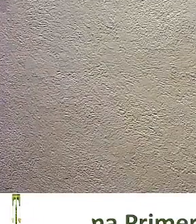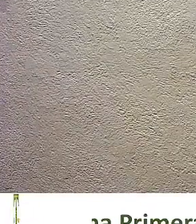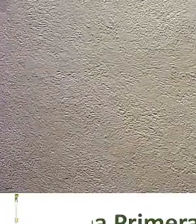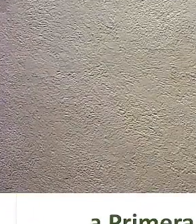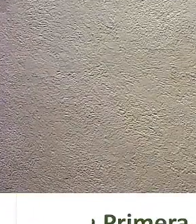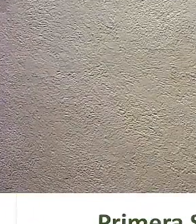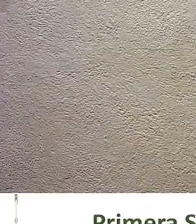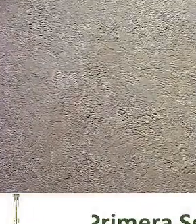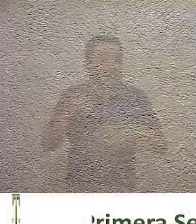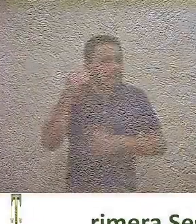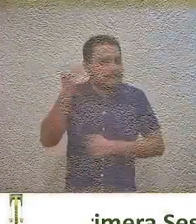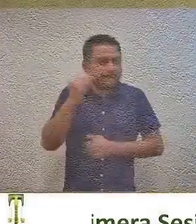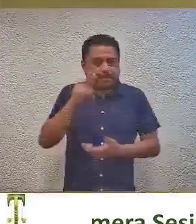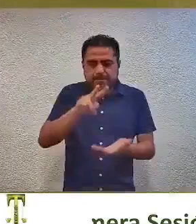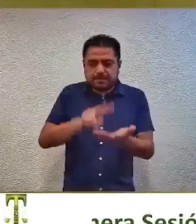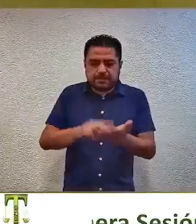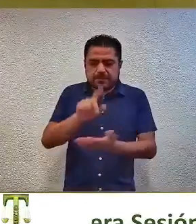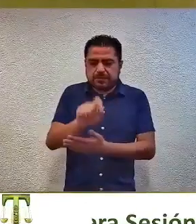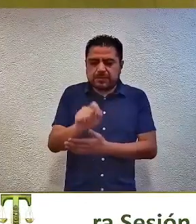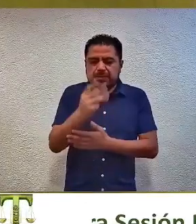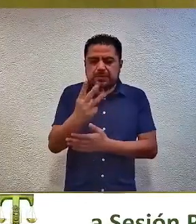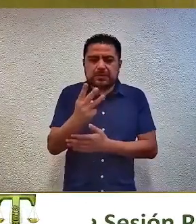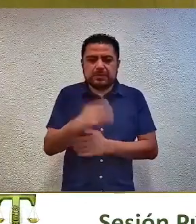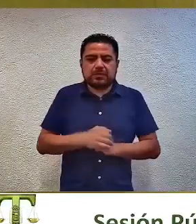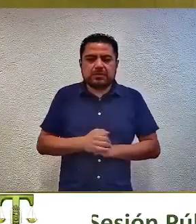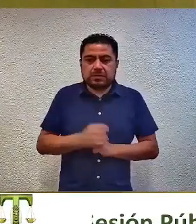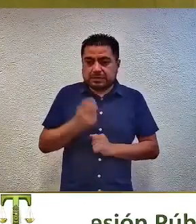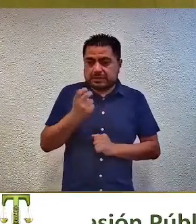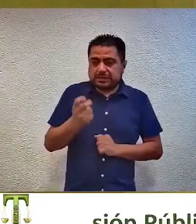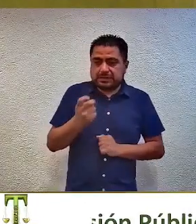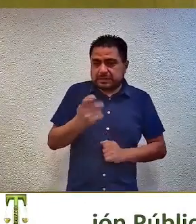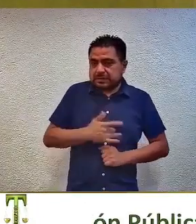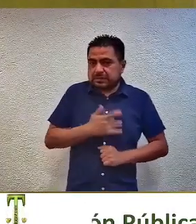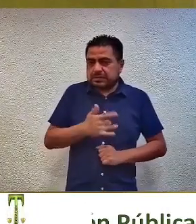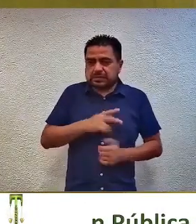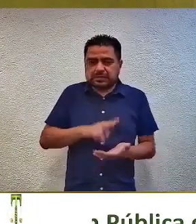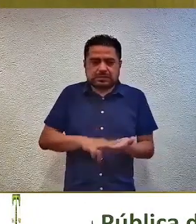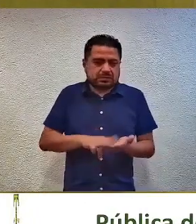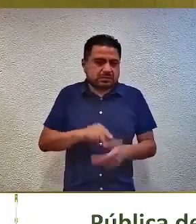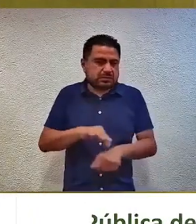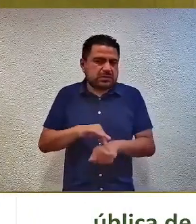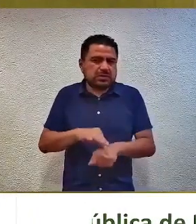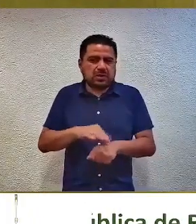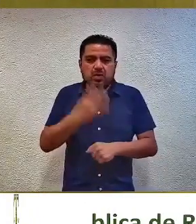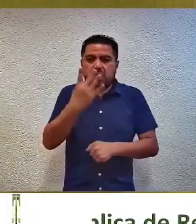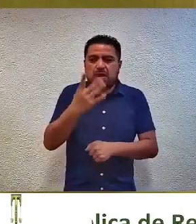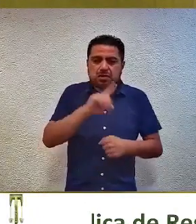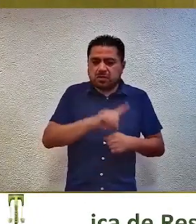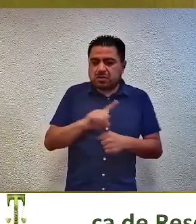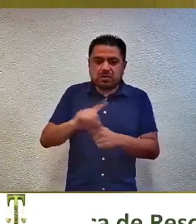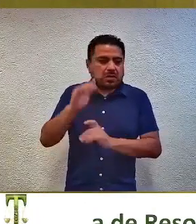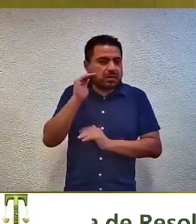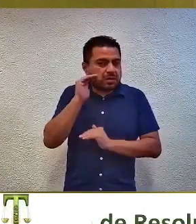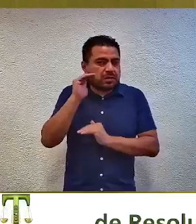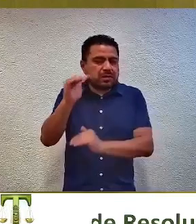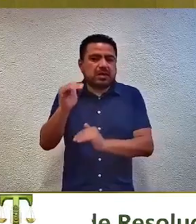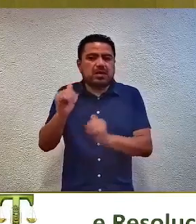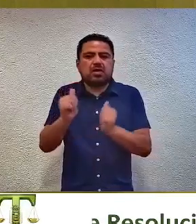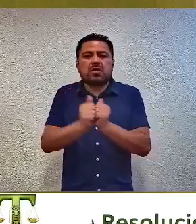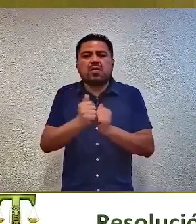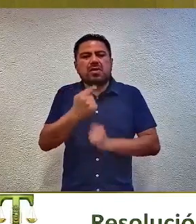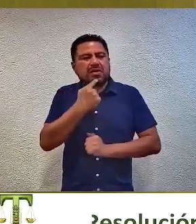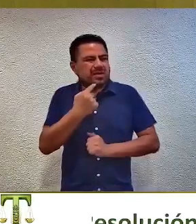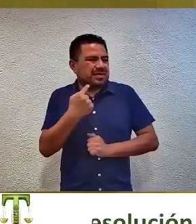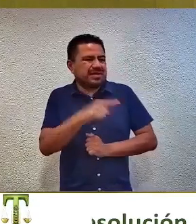de marzo del año 2023. En ese sentido, resulta evidente que el plazo de 4 días para contravertir el acto